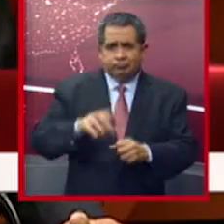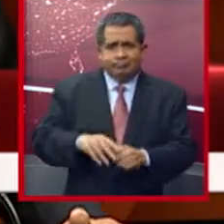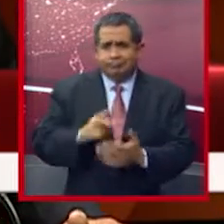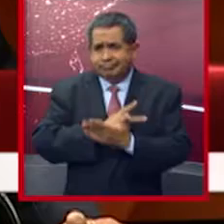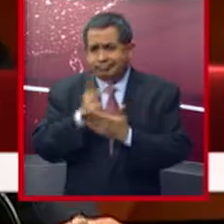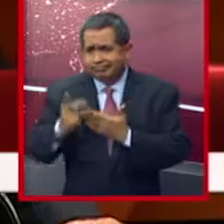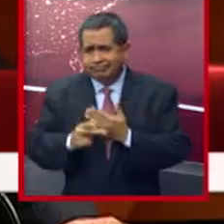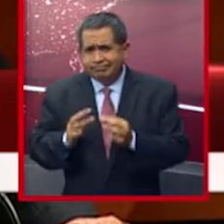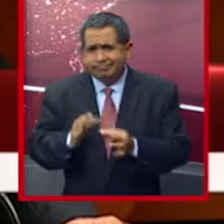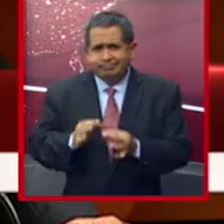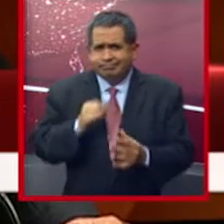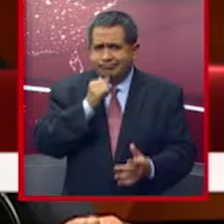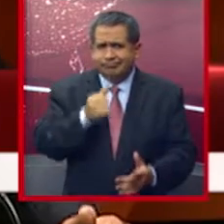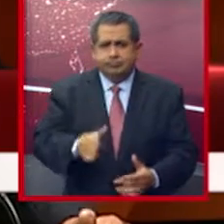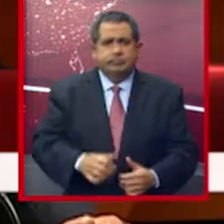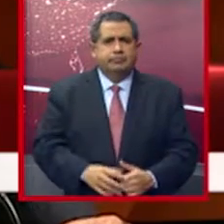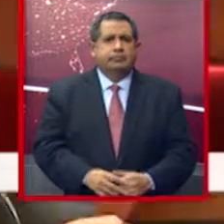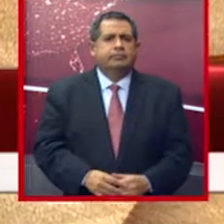magnitud.